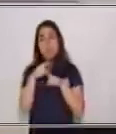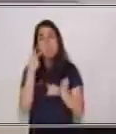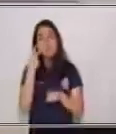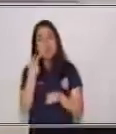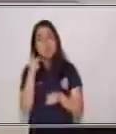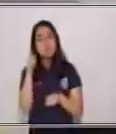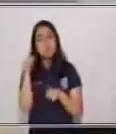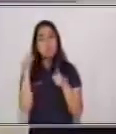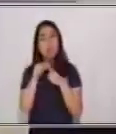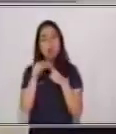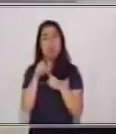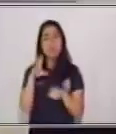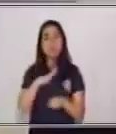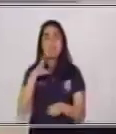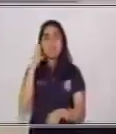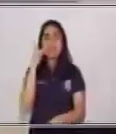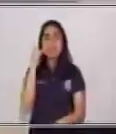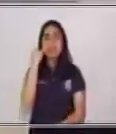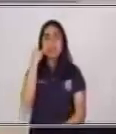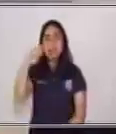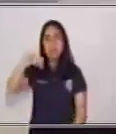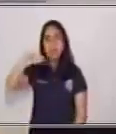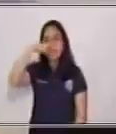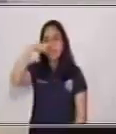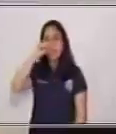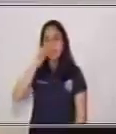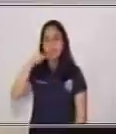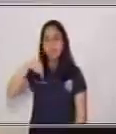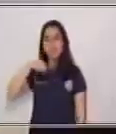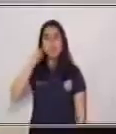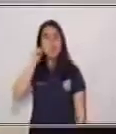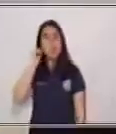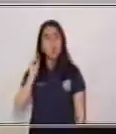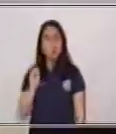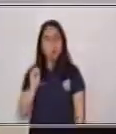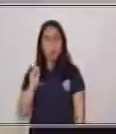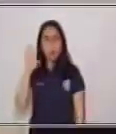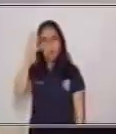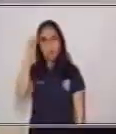Y por lo tanto es una palabra aguda. Tenemos azúcar,